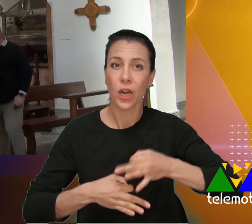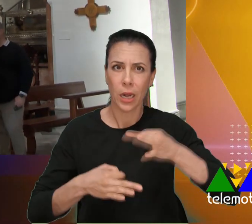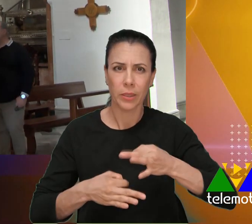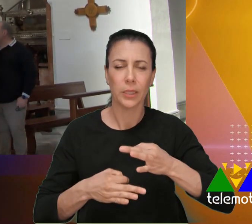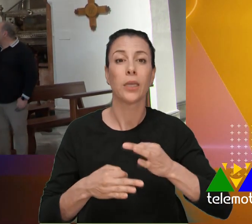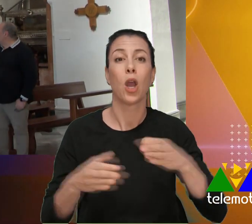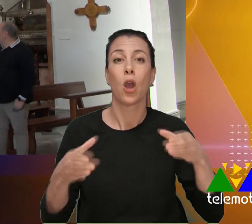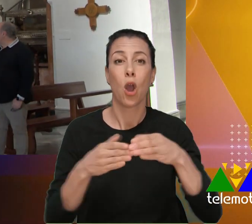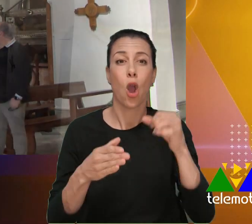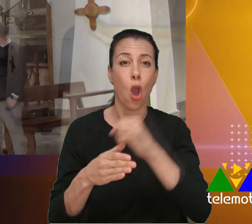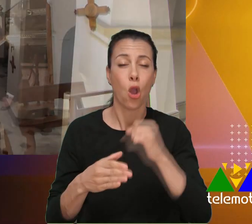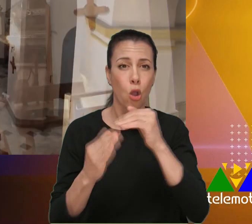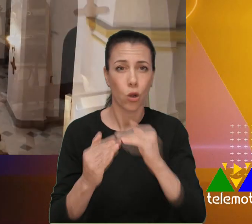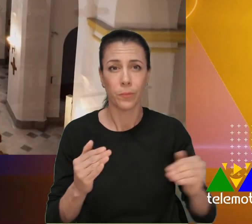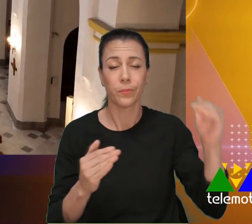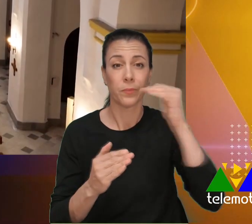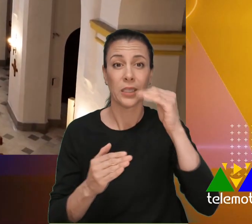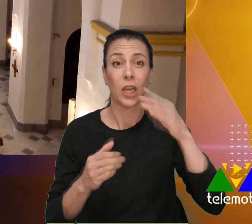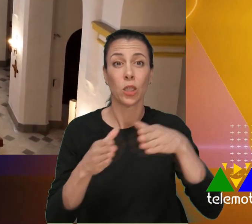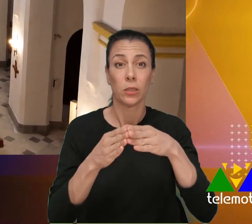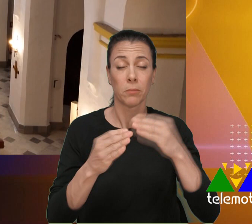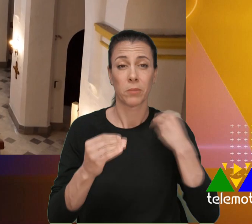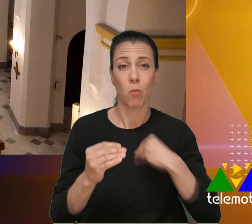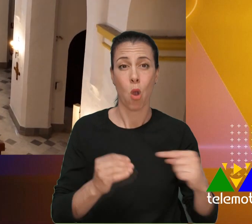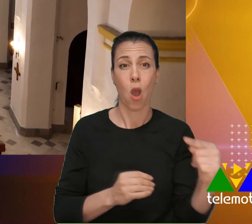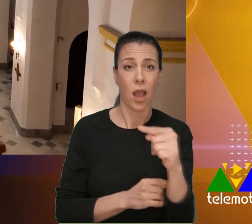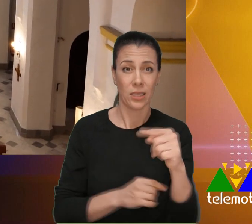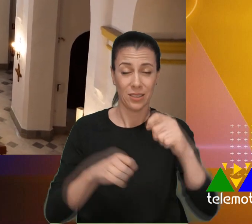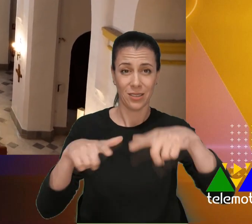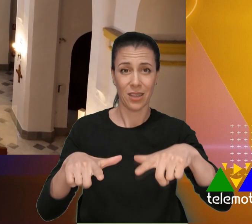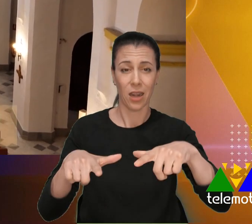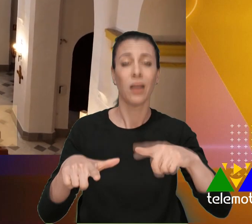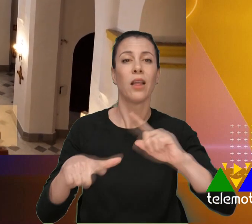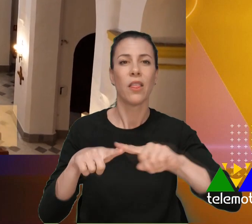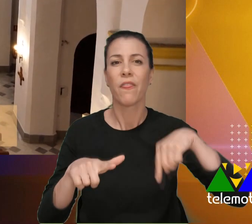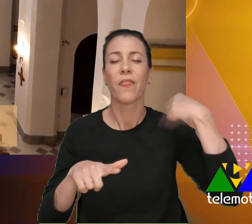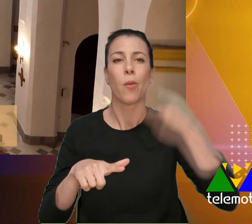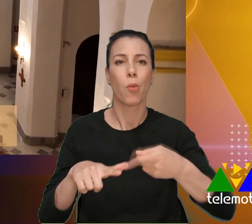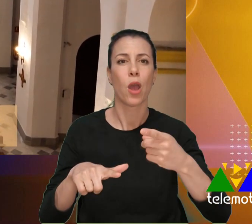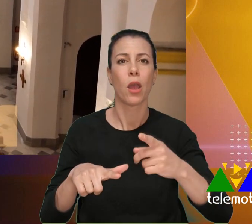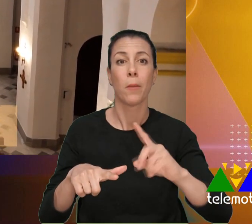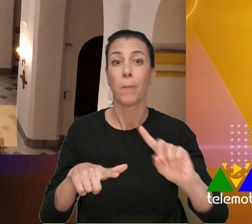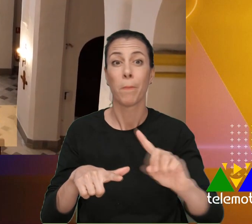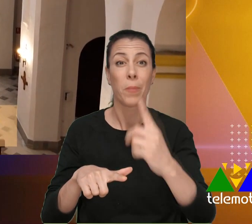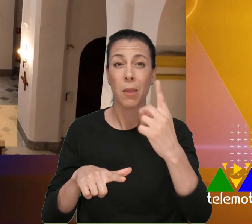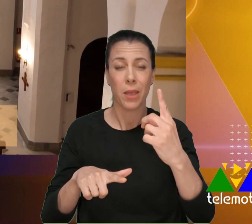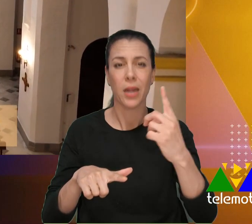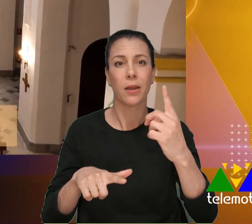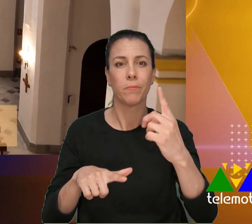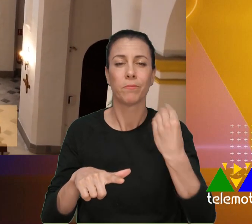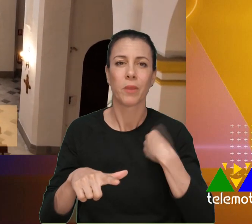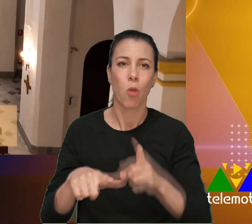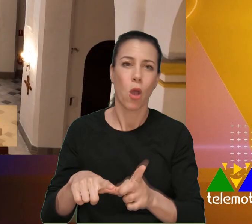en alto, la sacristía estaba ahí, en esa sala de ahí, y después otra, la primera capilla bautismal en